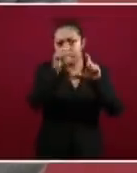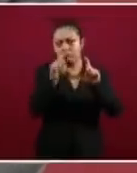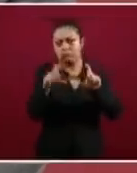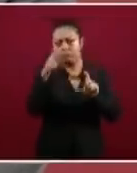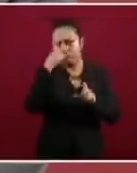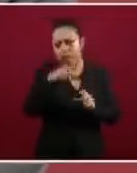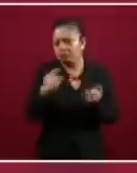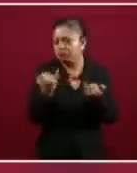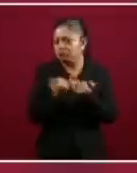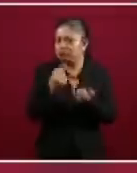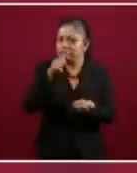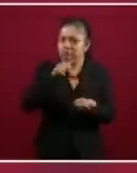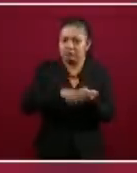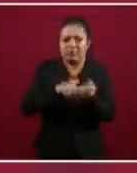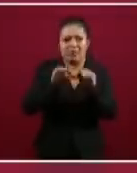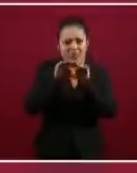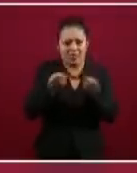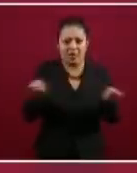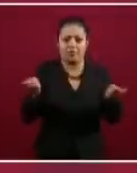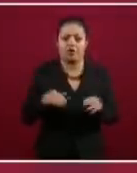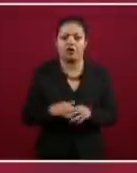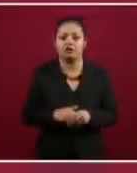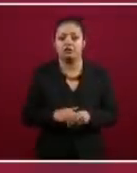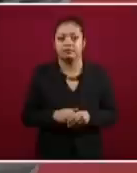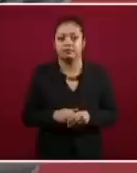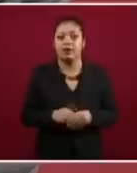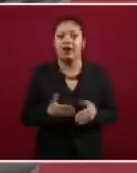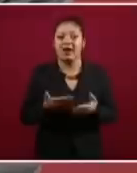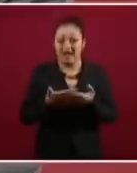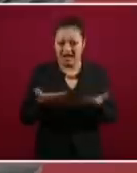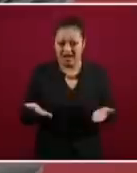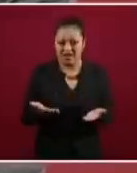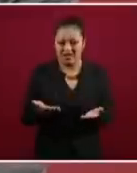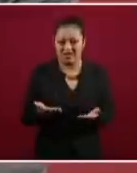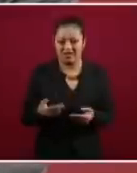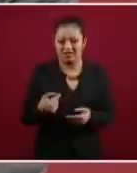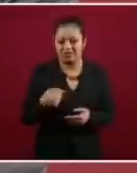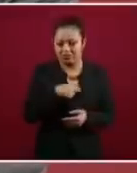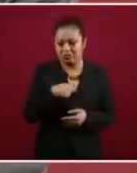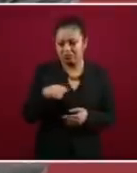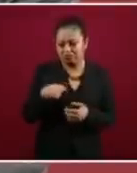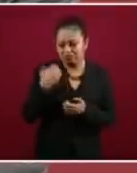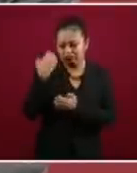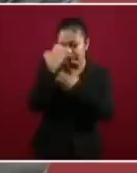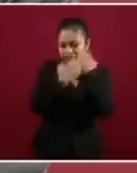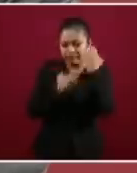Y ahora que se está revisando lo del tratado,